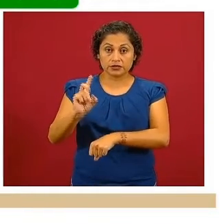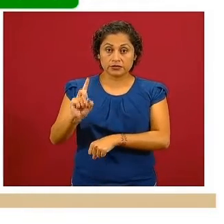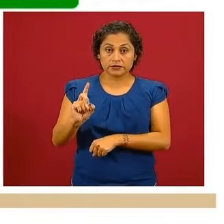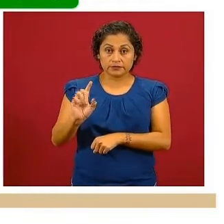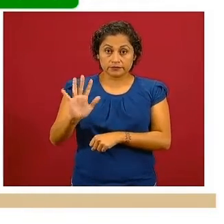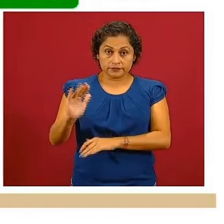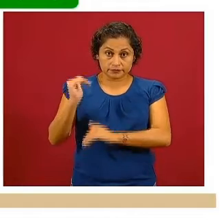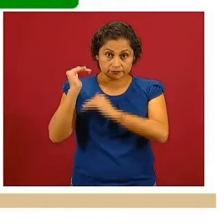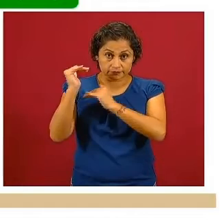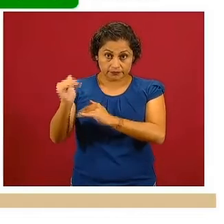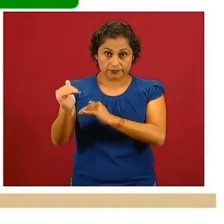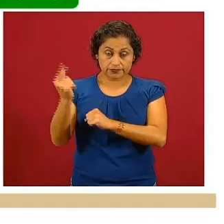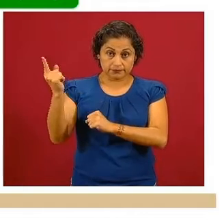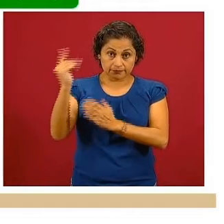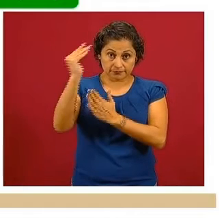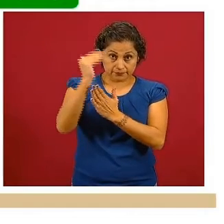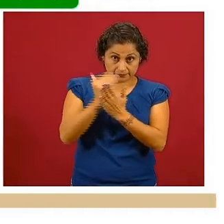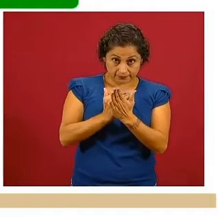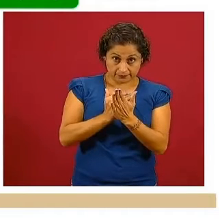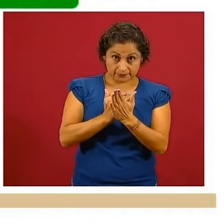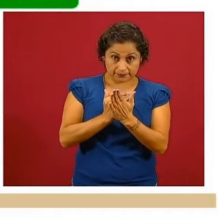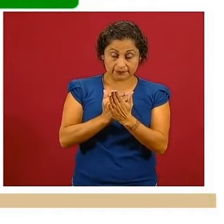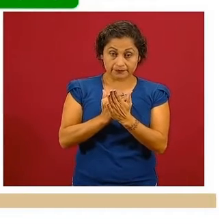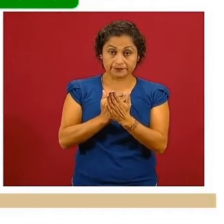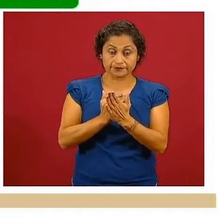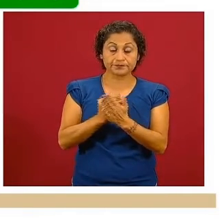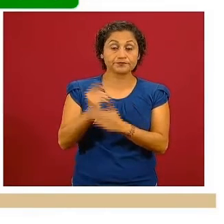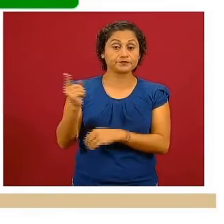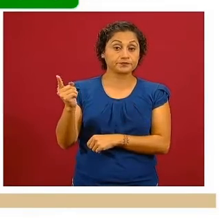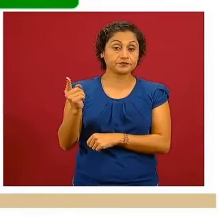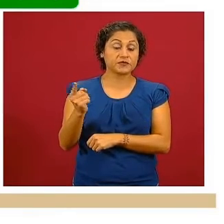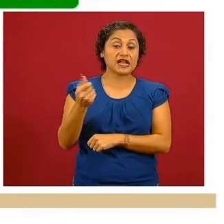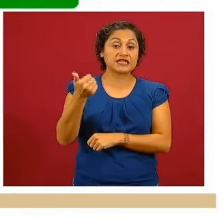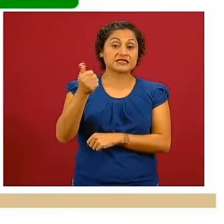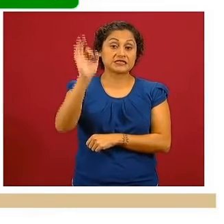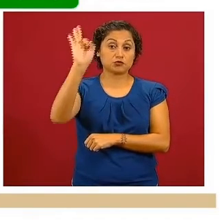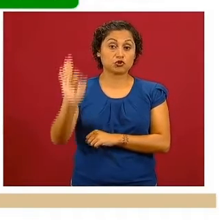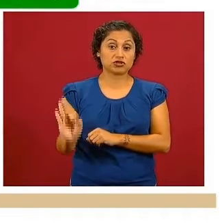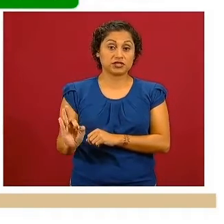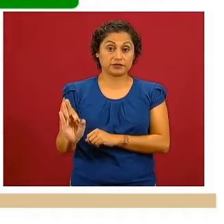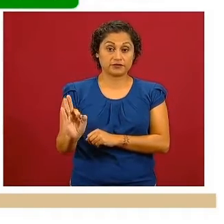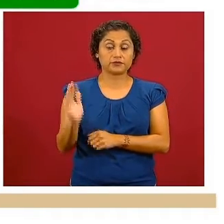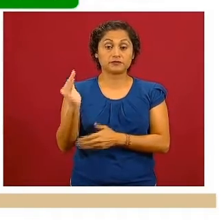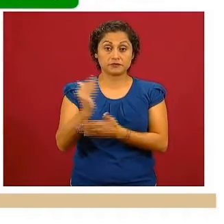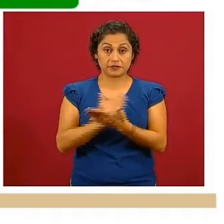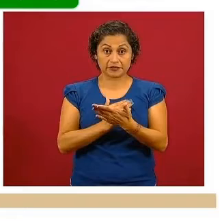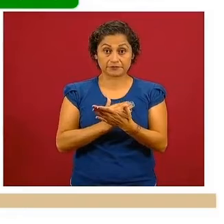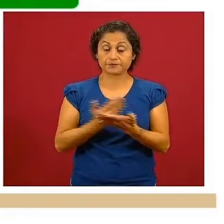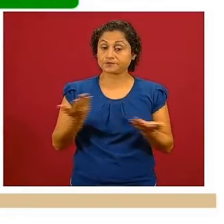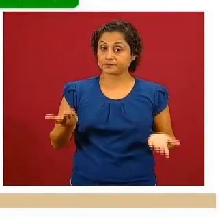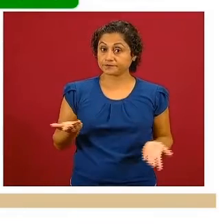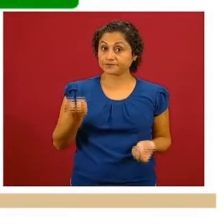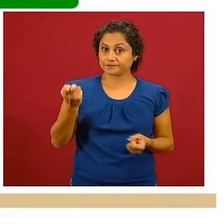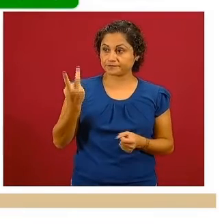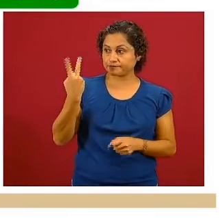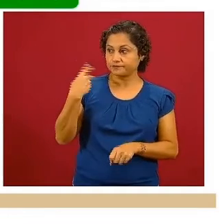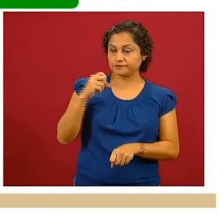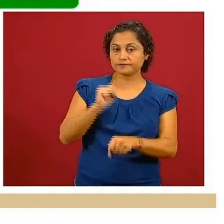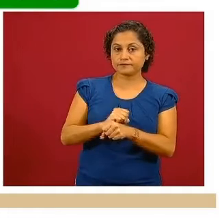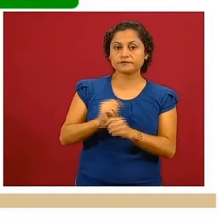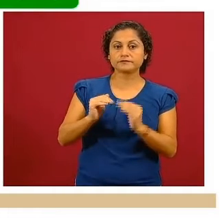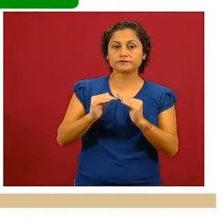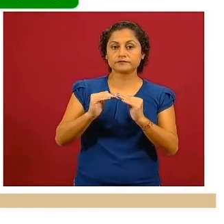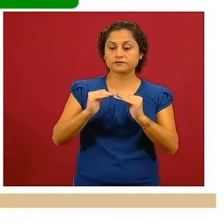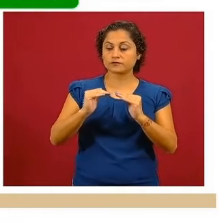con una disminución de un menos 6%. Después de 2 semanas en donde tuvimos prácticamente una meseta desde